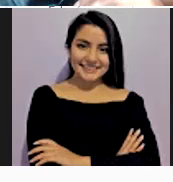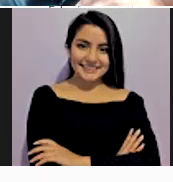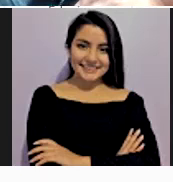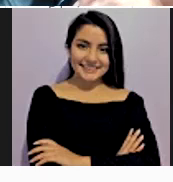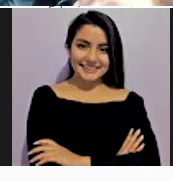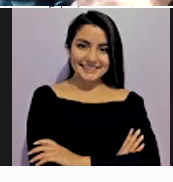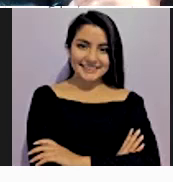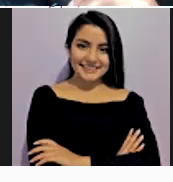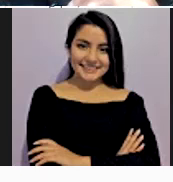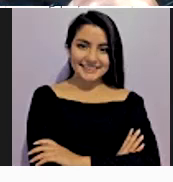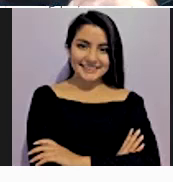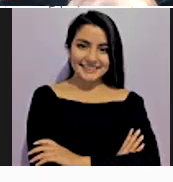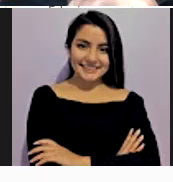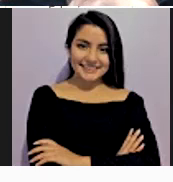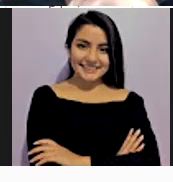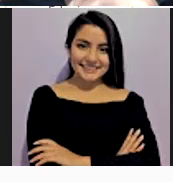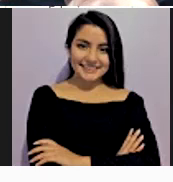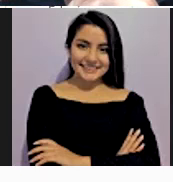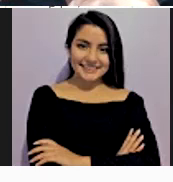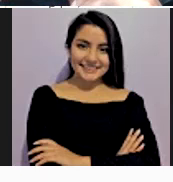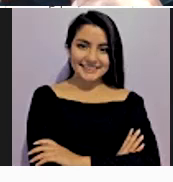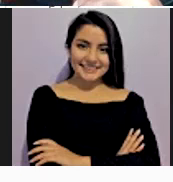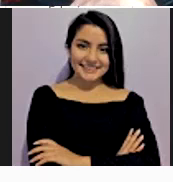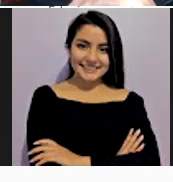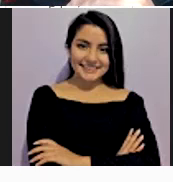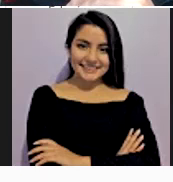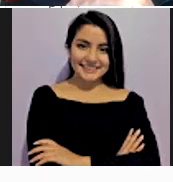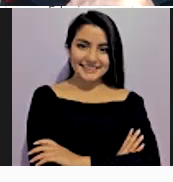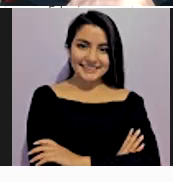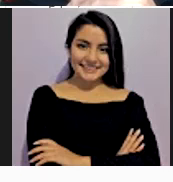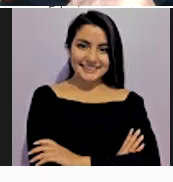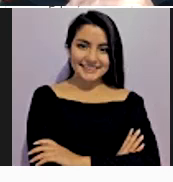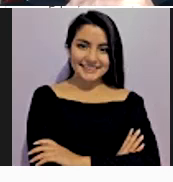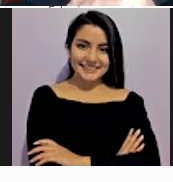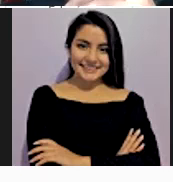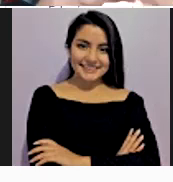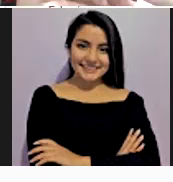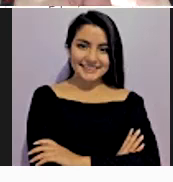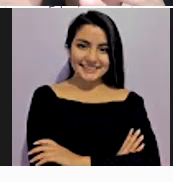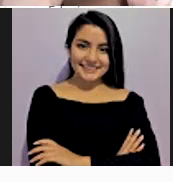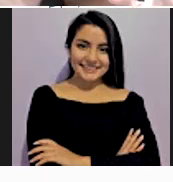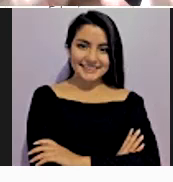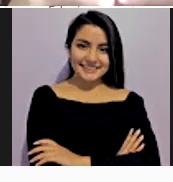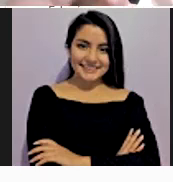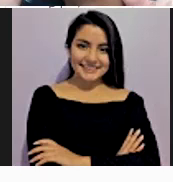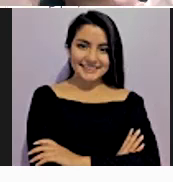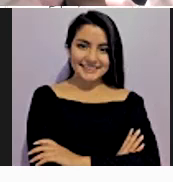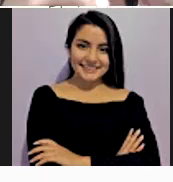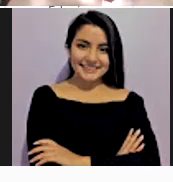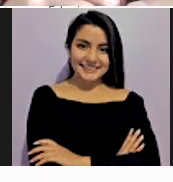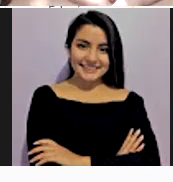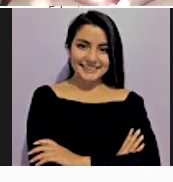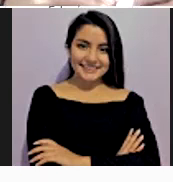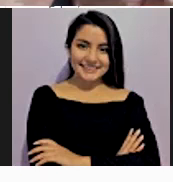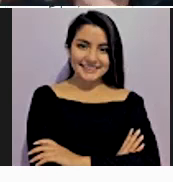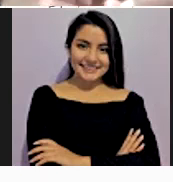es que el número así como tal no lo sé, pero estoy Entonces vamos segura a ver, de que sin número,